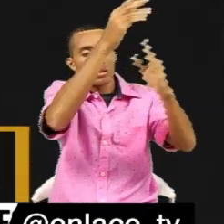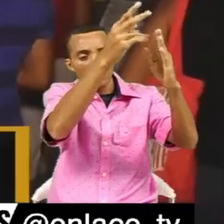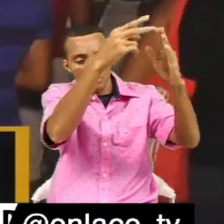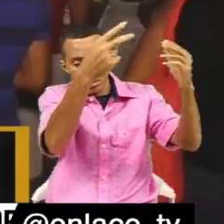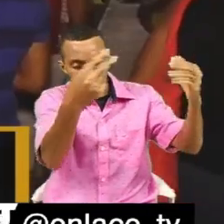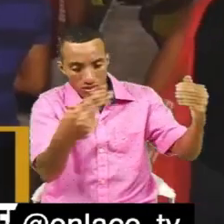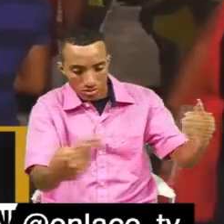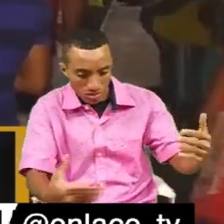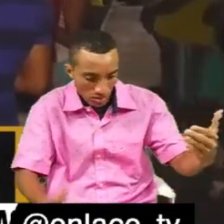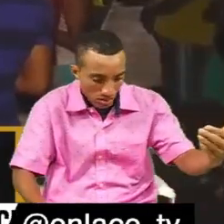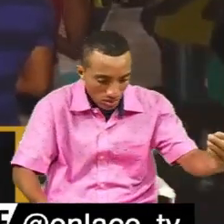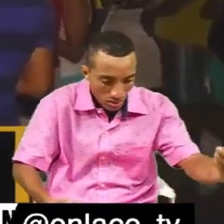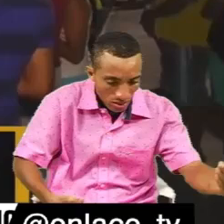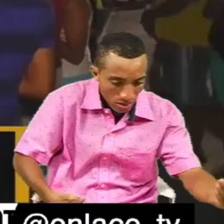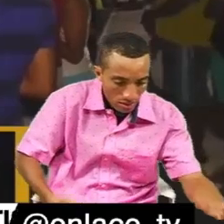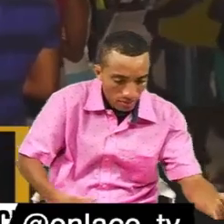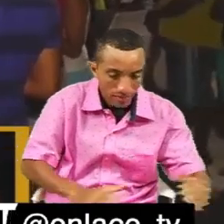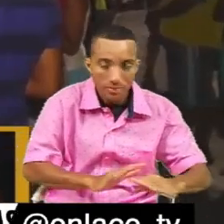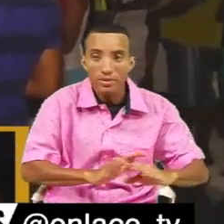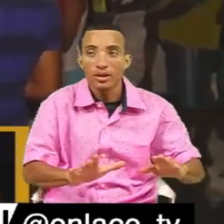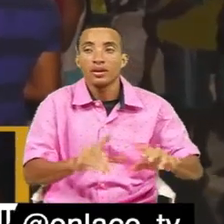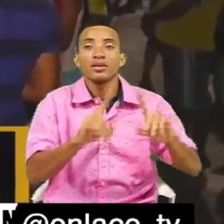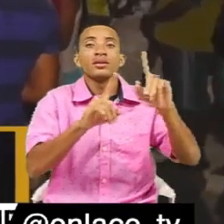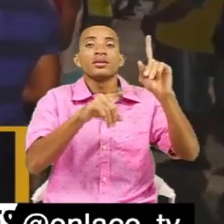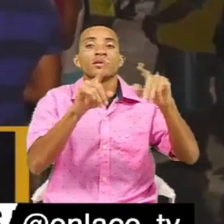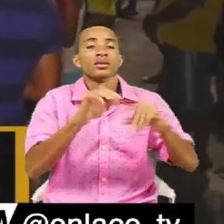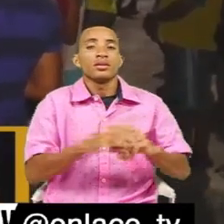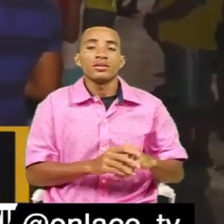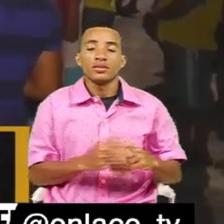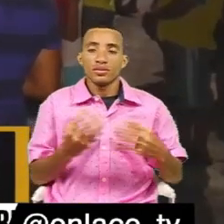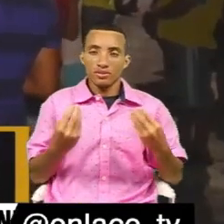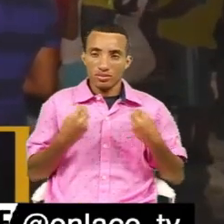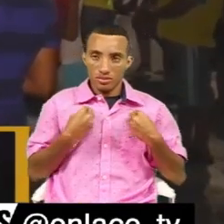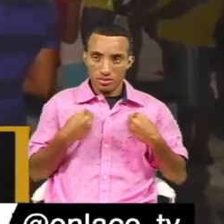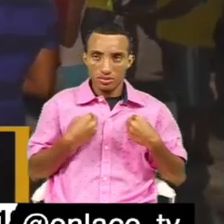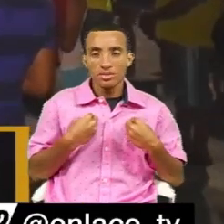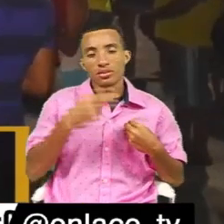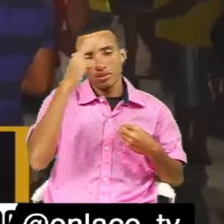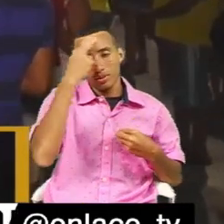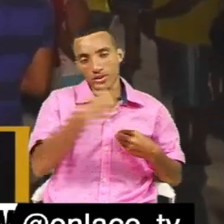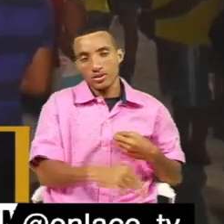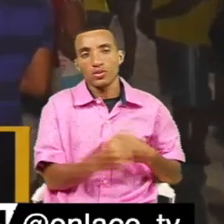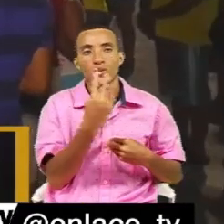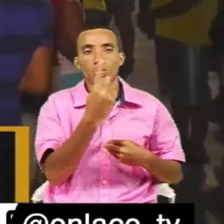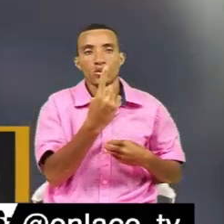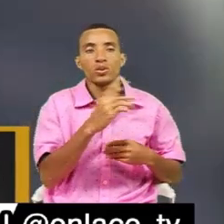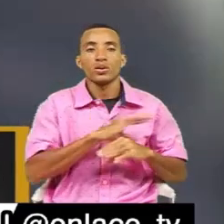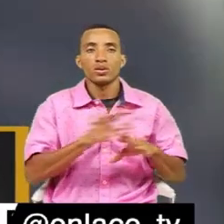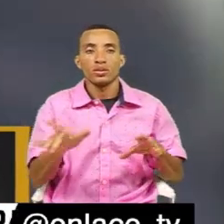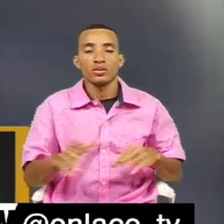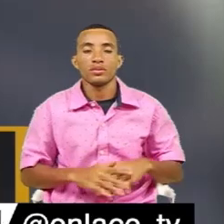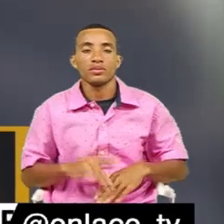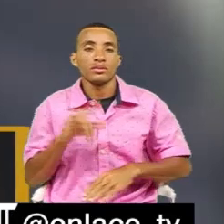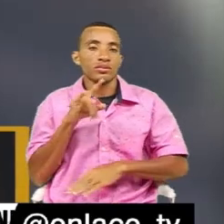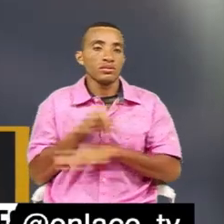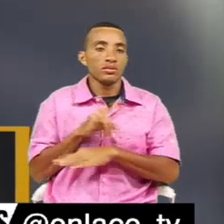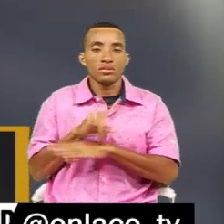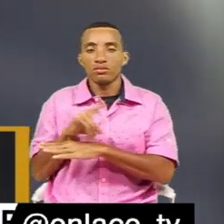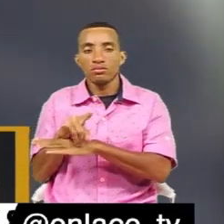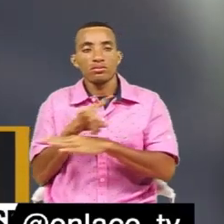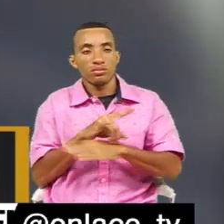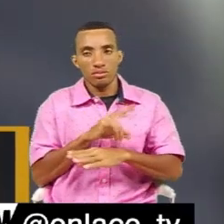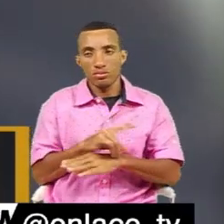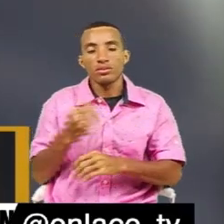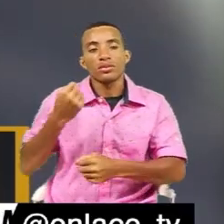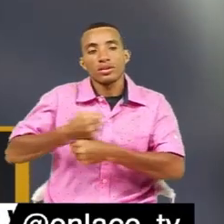en el suelo. Familiares y vecinos del sector aseguran que Orlando vivía en compañía de uno de sus hijos, quien se dedica a guardia de seguridad. La víctima padecía en